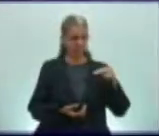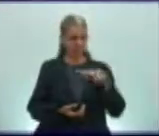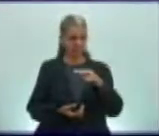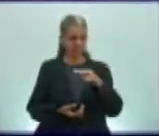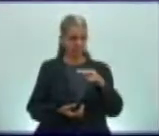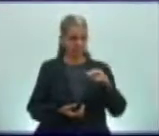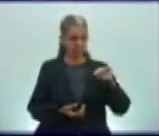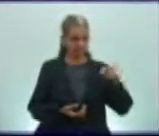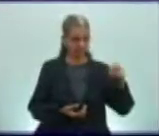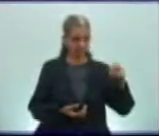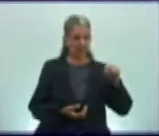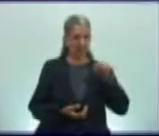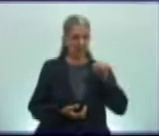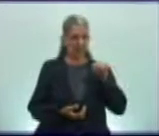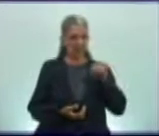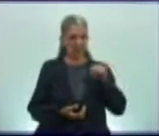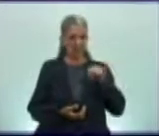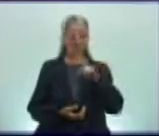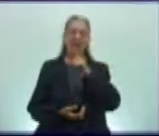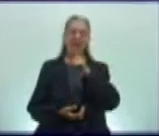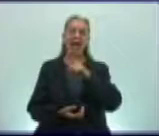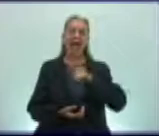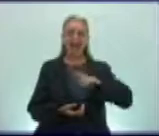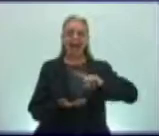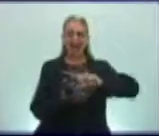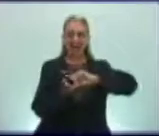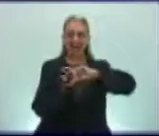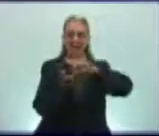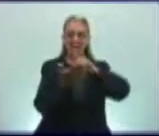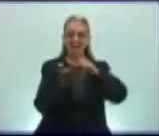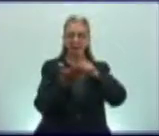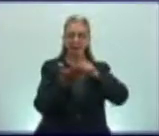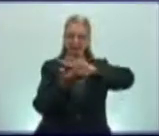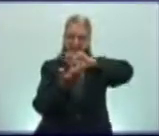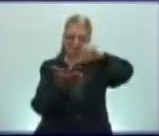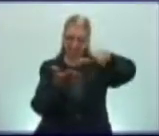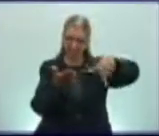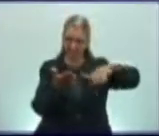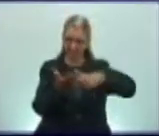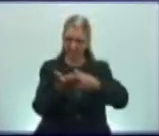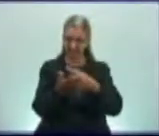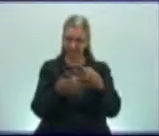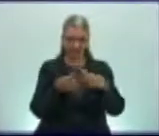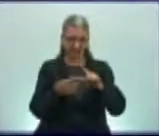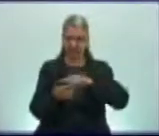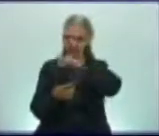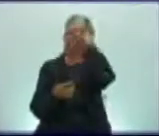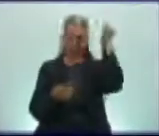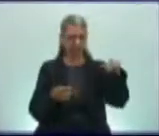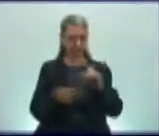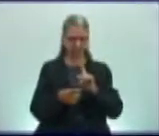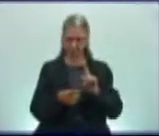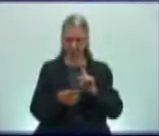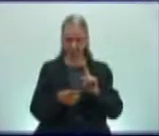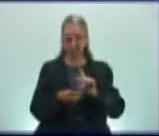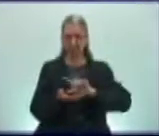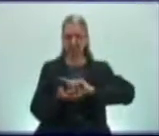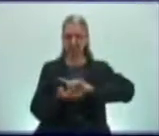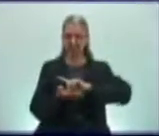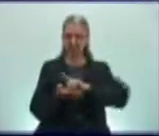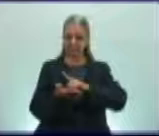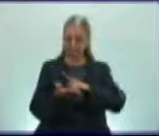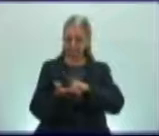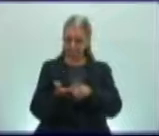está ahí dando un arco de circunferencia. Y ese arco le corresponde un